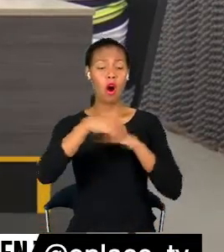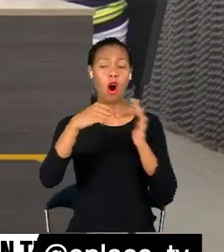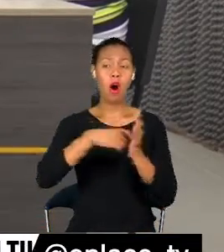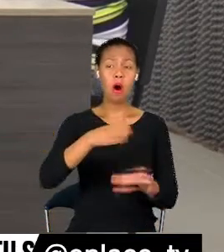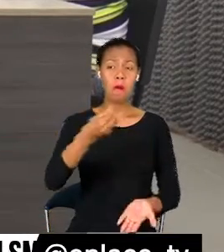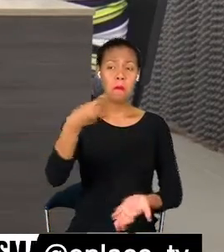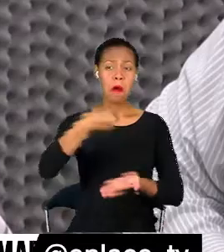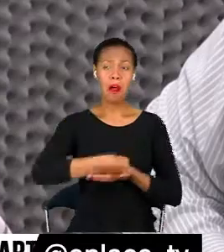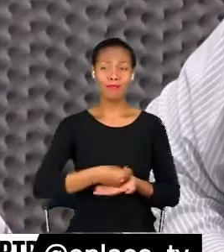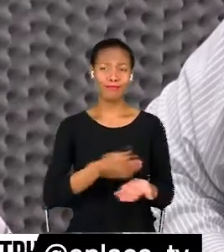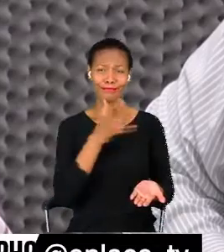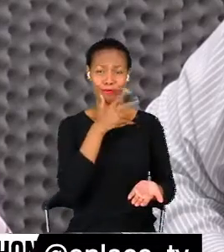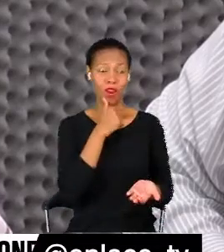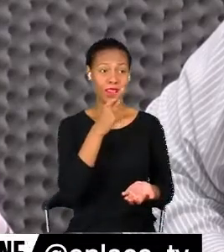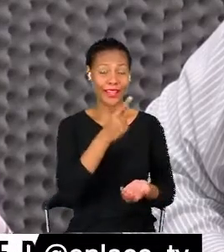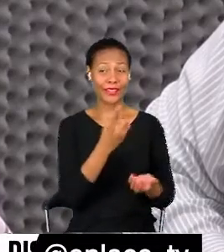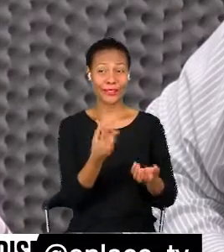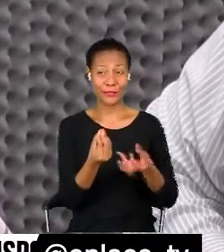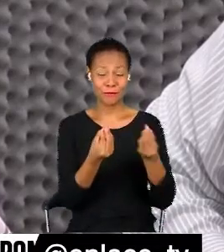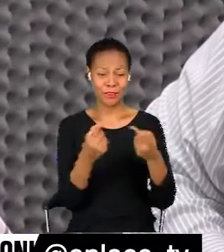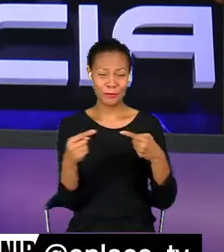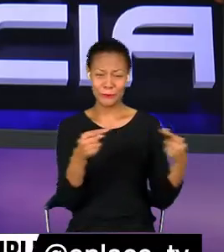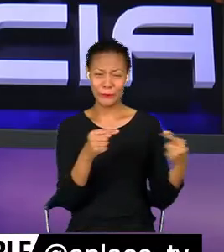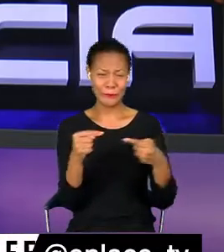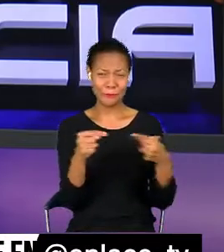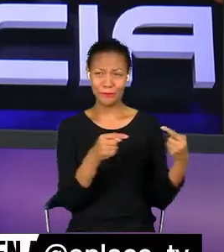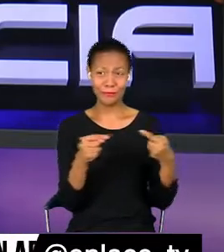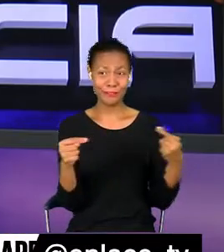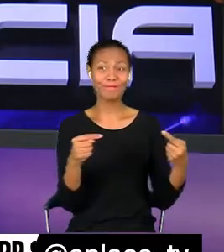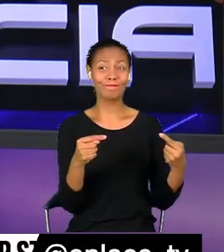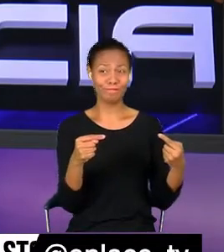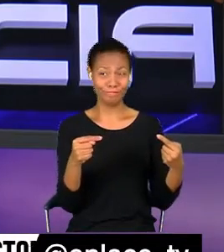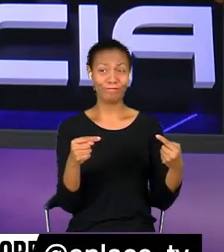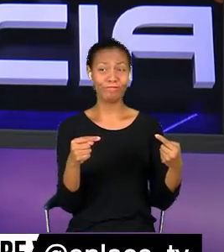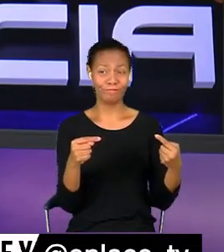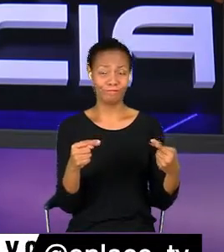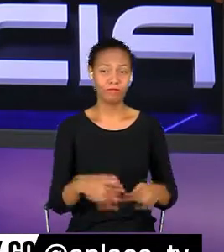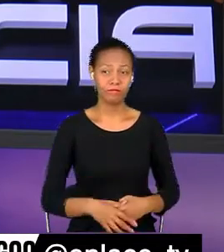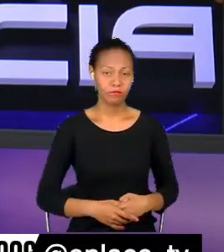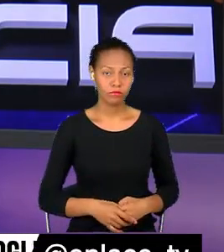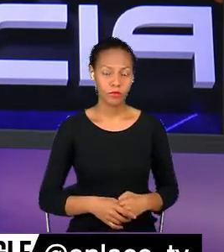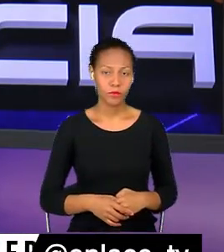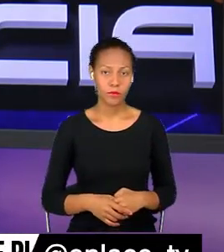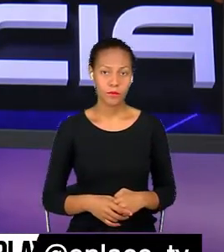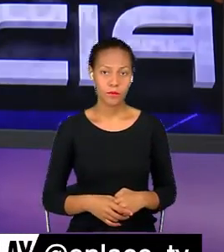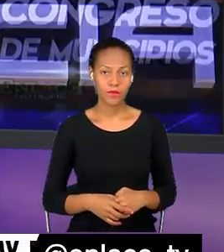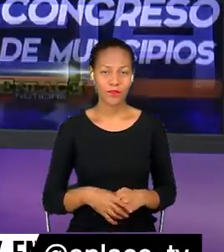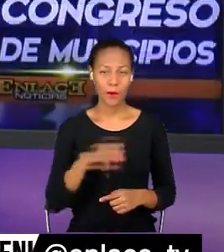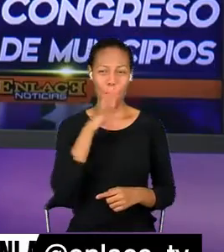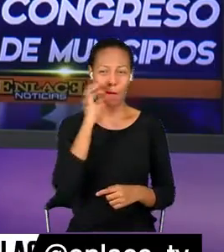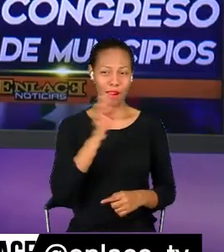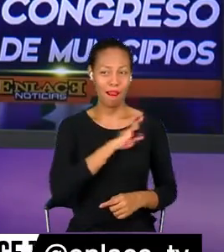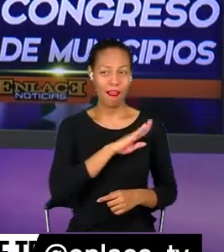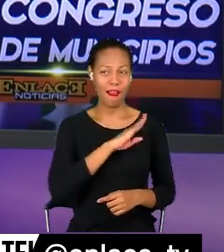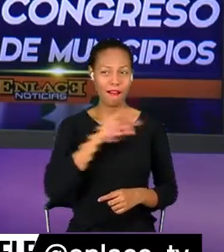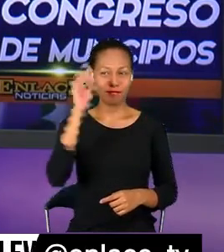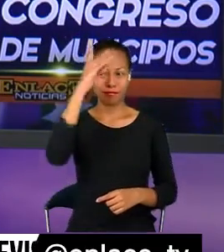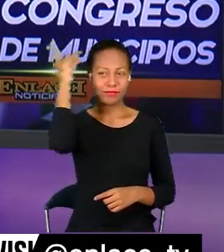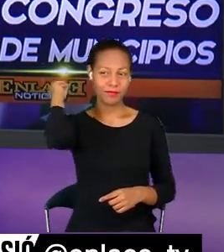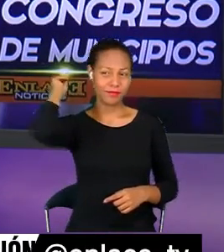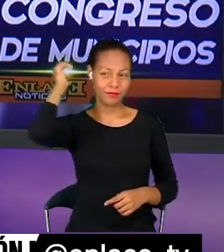ambos sindicatos de fertilizantes es cada vez mayor. El alcalde de Barranca Bermeja, Darío Echeverry Serrano, preside el Congreso Nacional